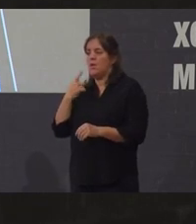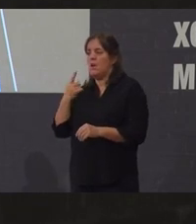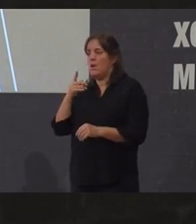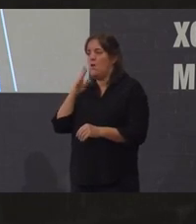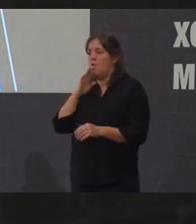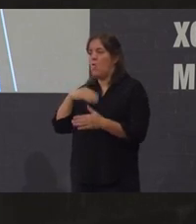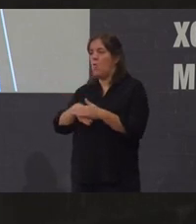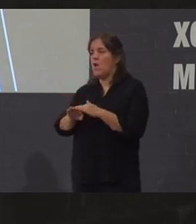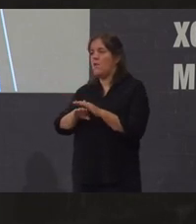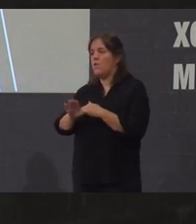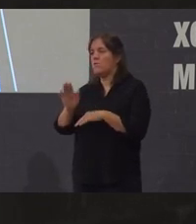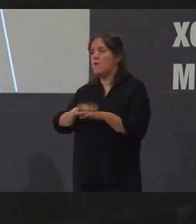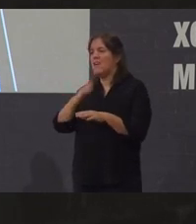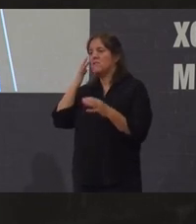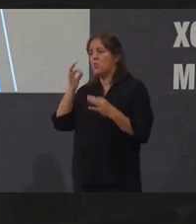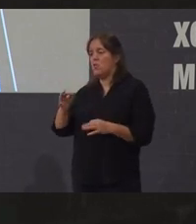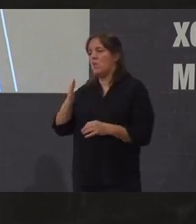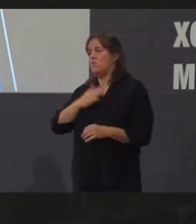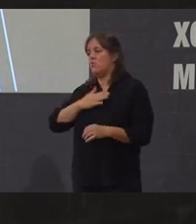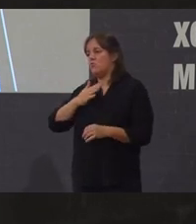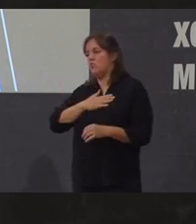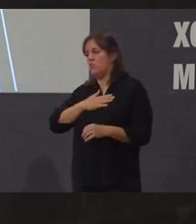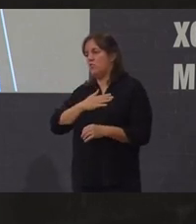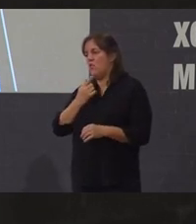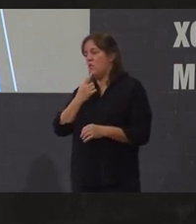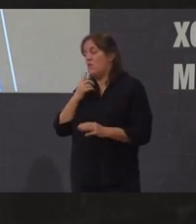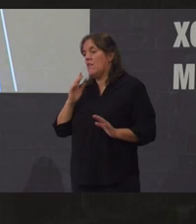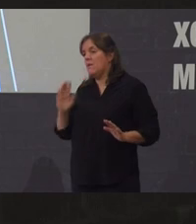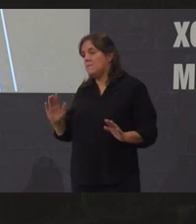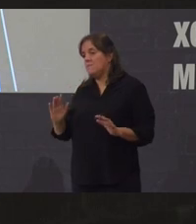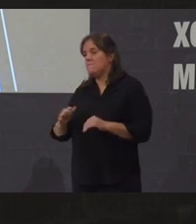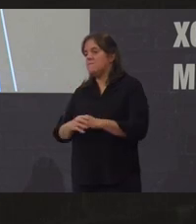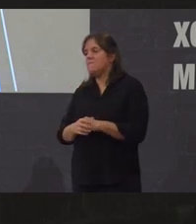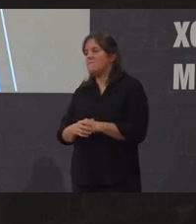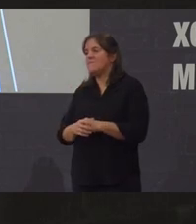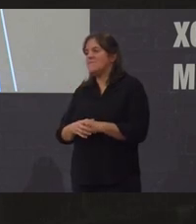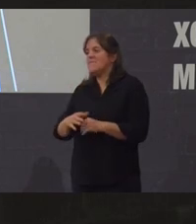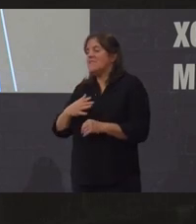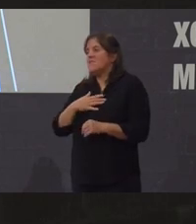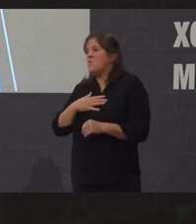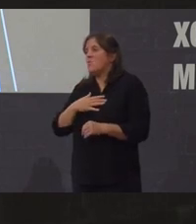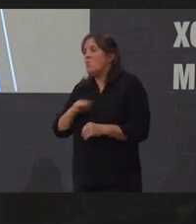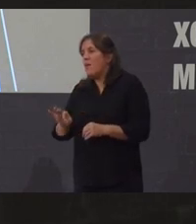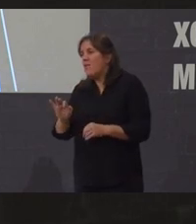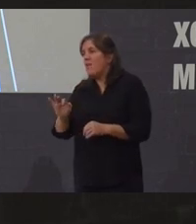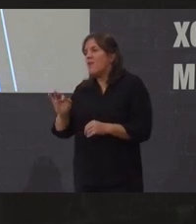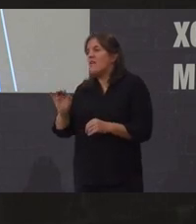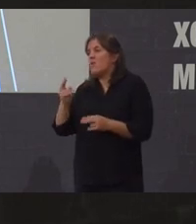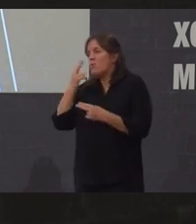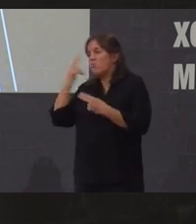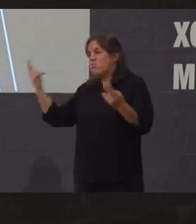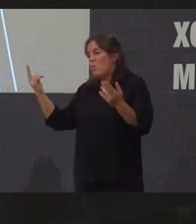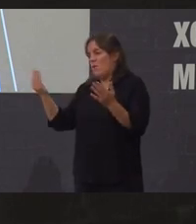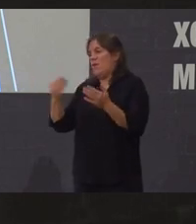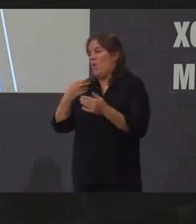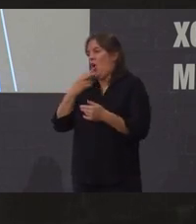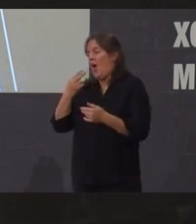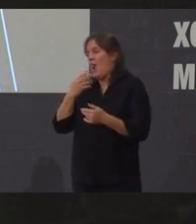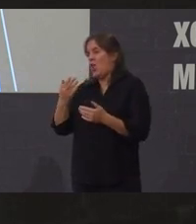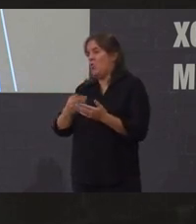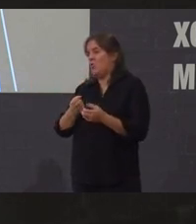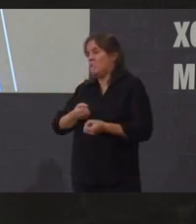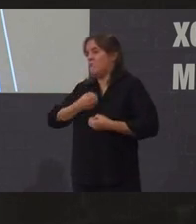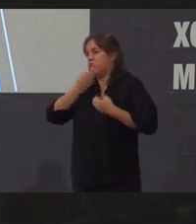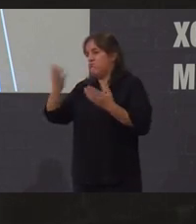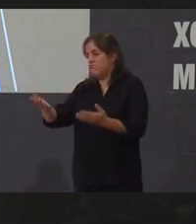custodiados pola súa seguridade, pola súa seguridade. Así que sair algo de Felipe debería,